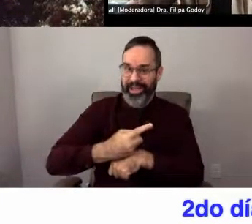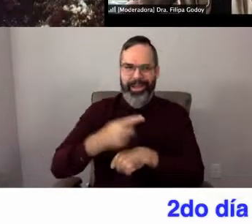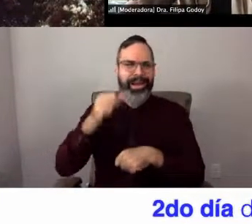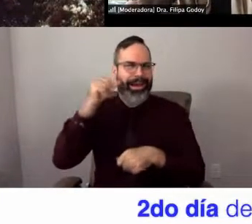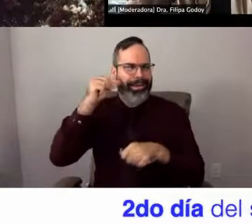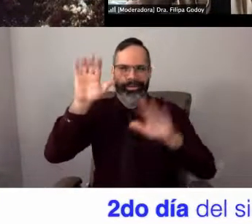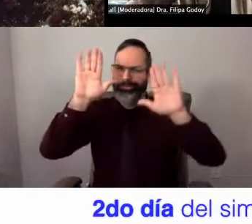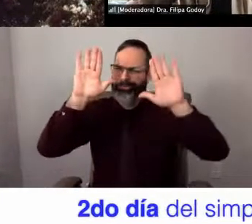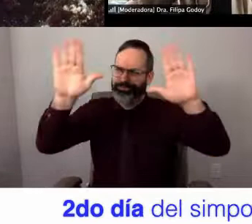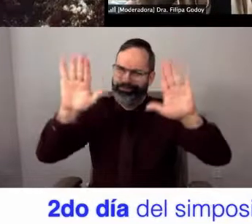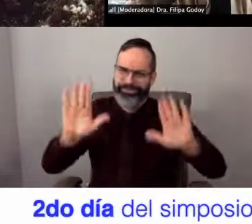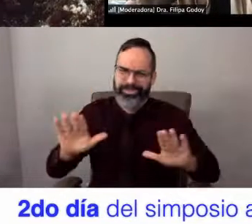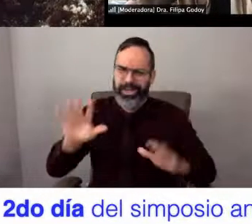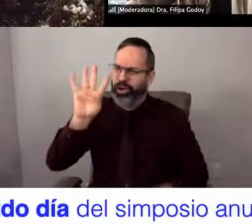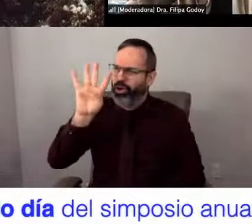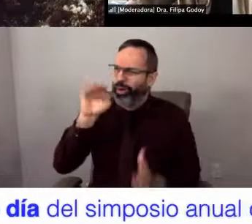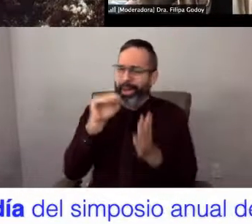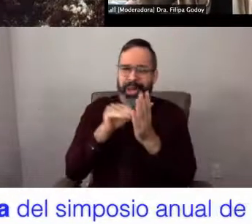casi 4,000 viewers.